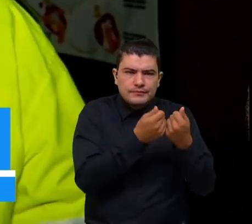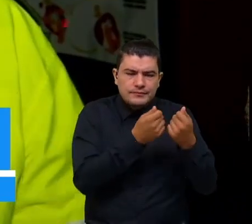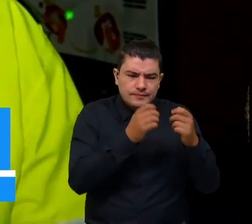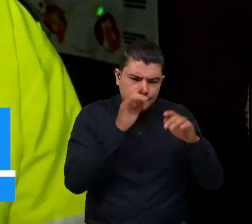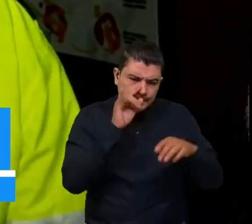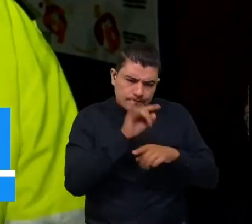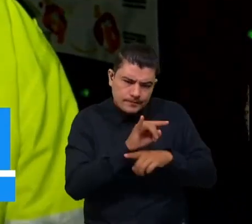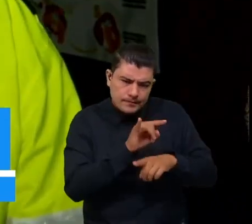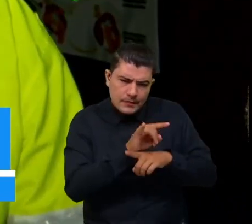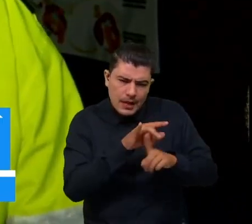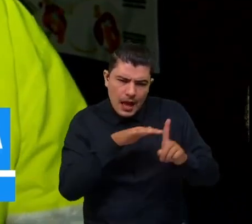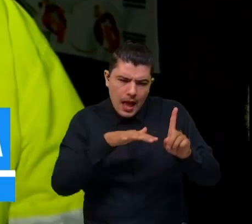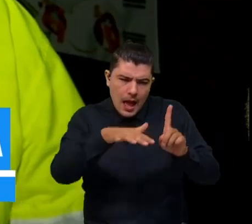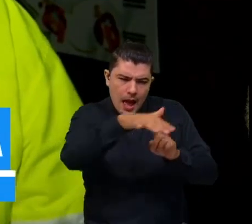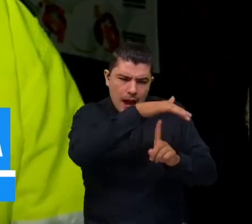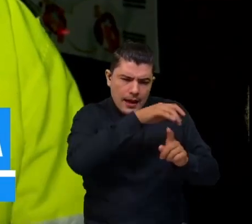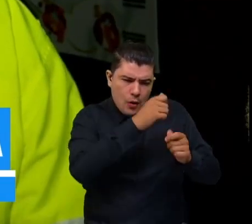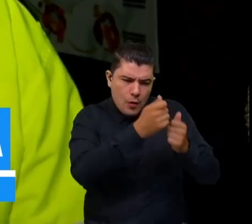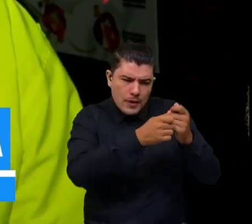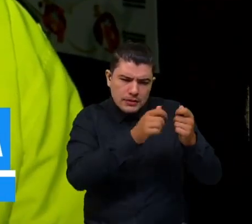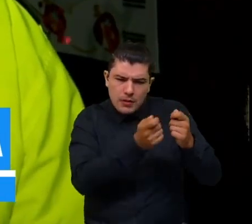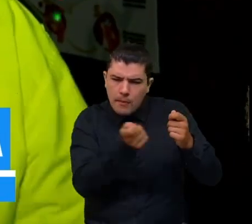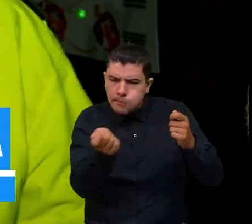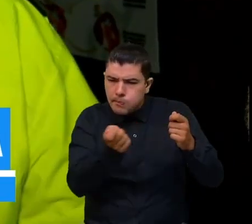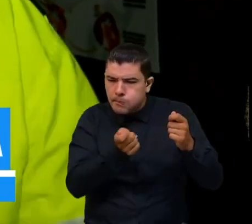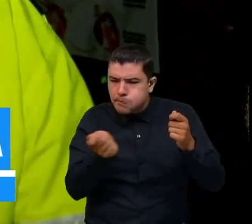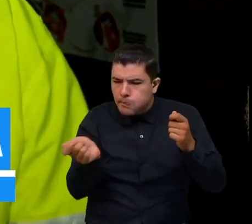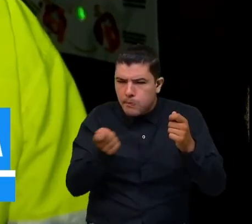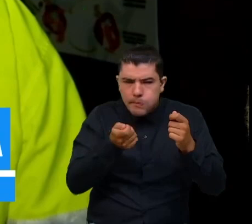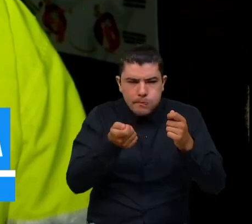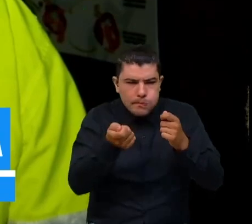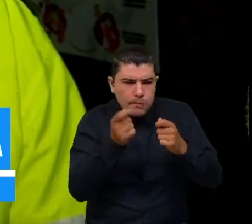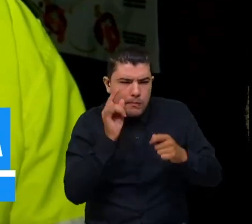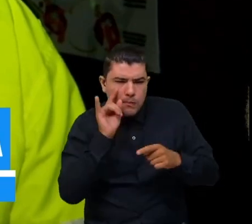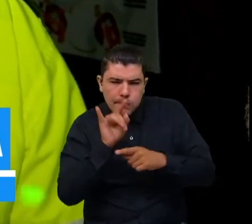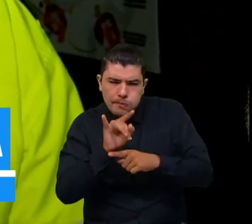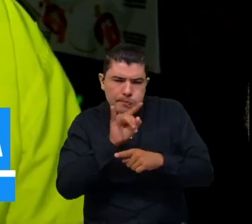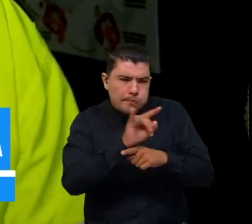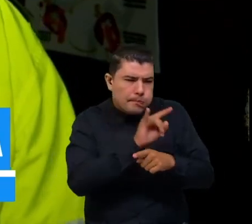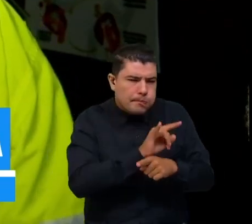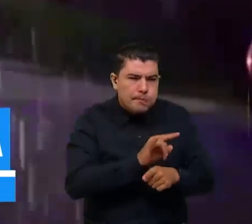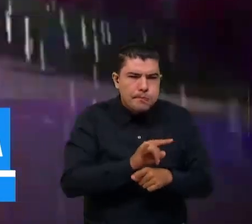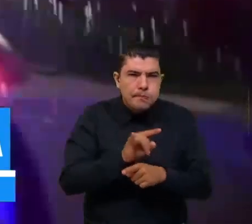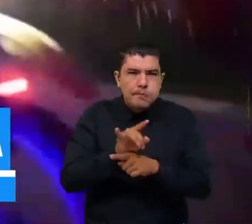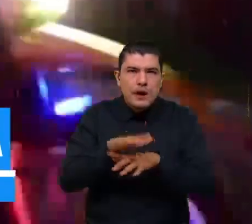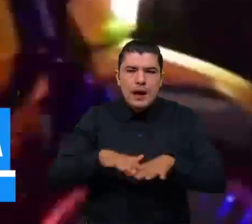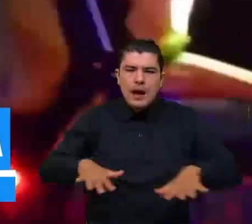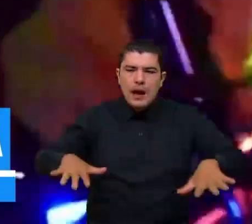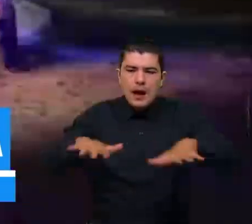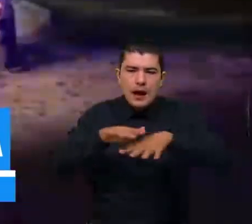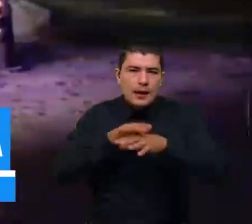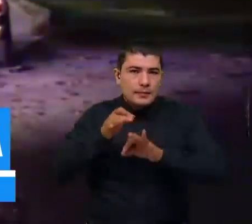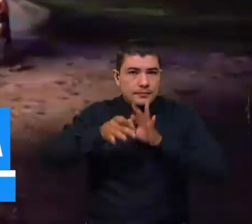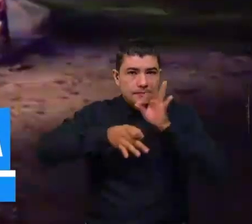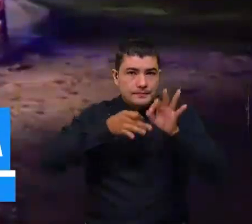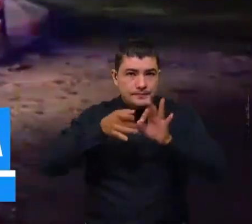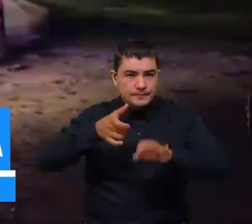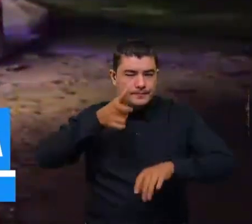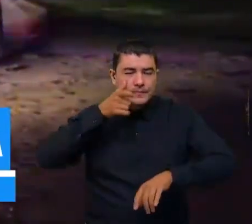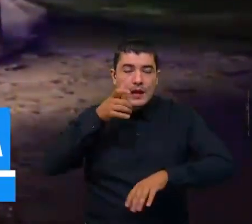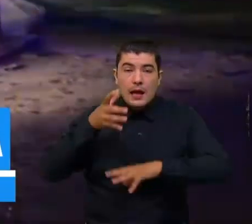las zonas periféricas, en este caso el municipio de Pamplona y municipios del sur del departamento. Y al igual pues que vamos a